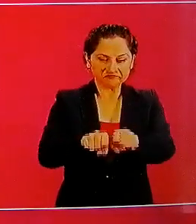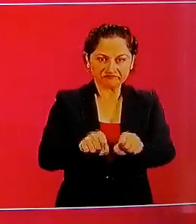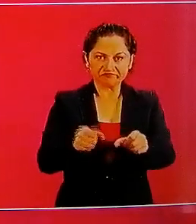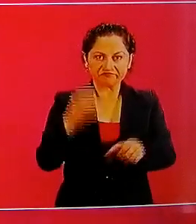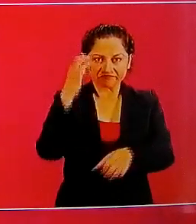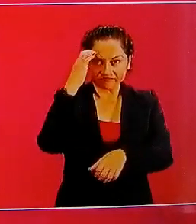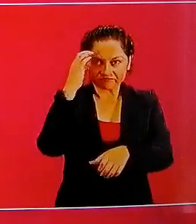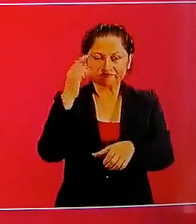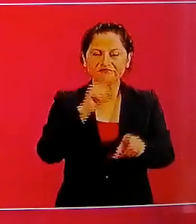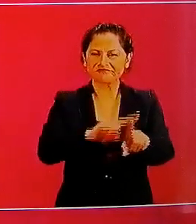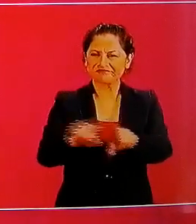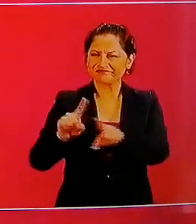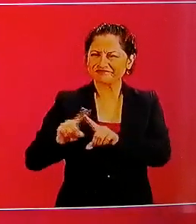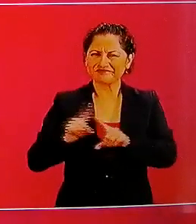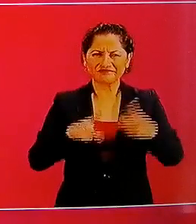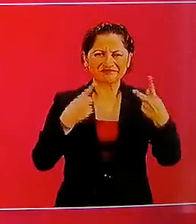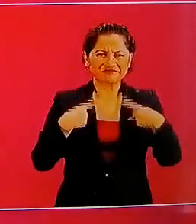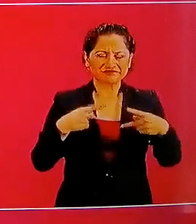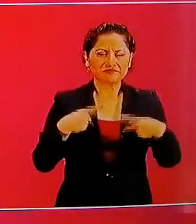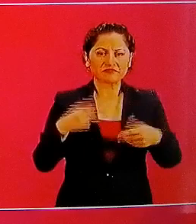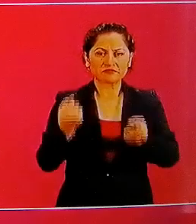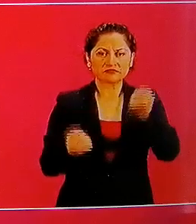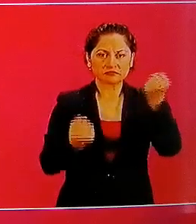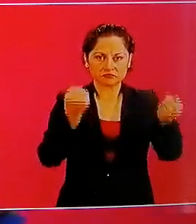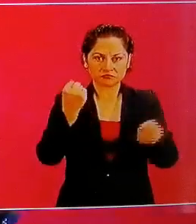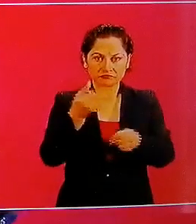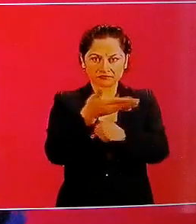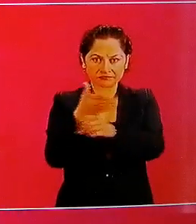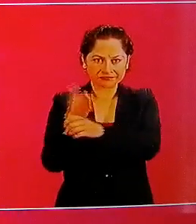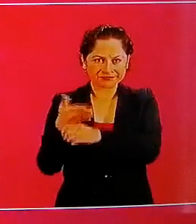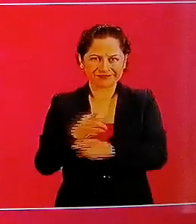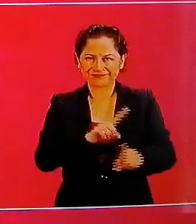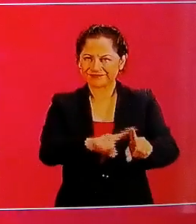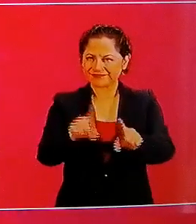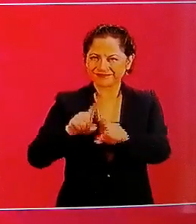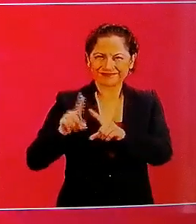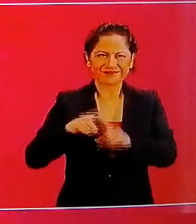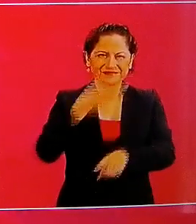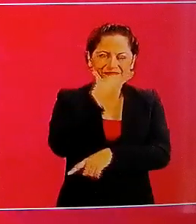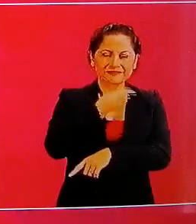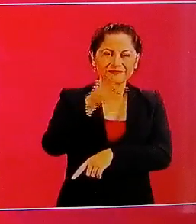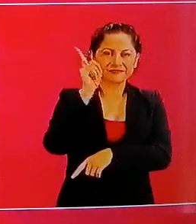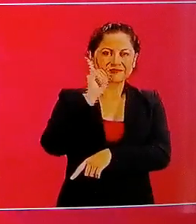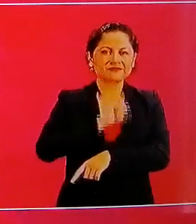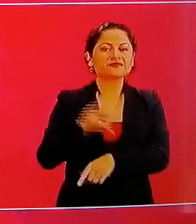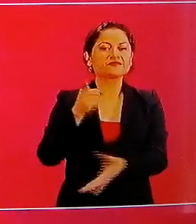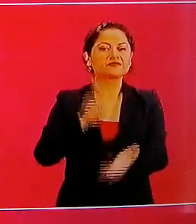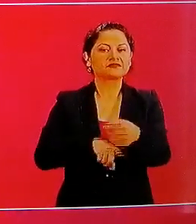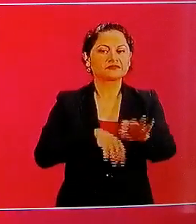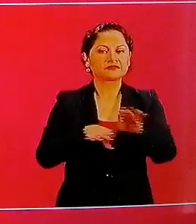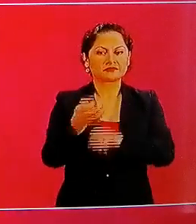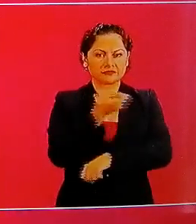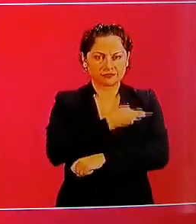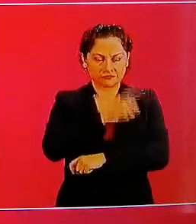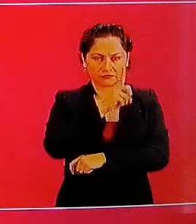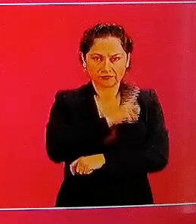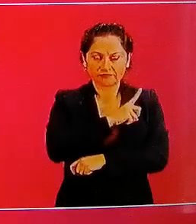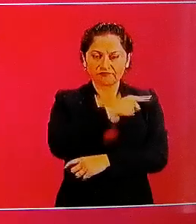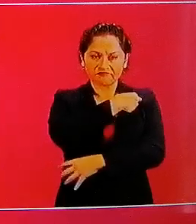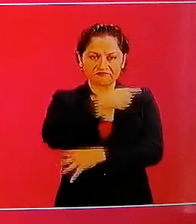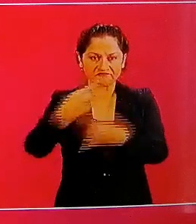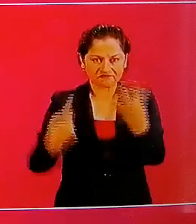también los conductores de las ambulancias, todos quienes están en el frente de batalla. Y nosotros hemos mencionado